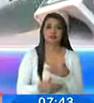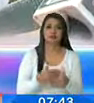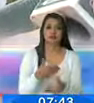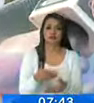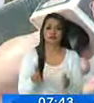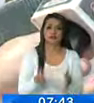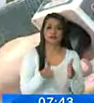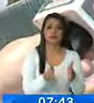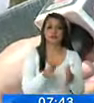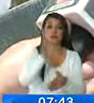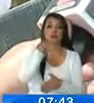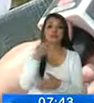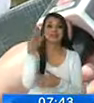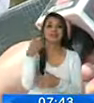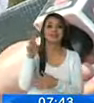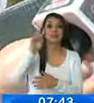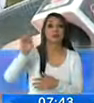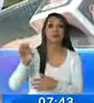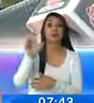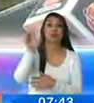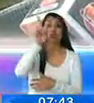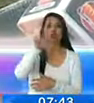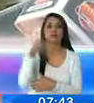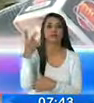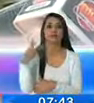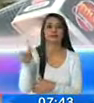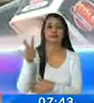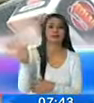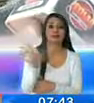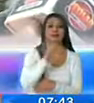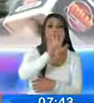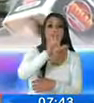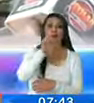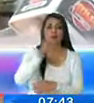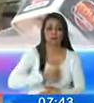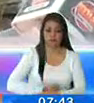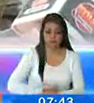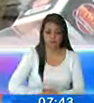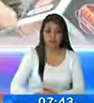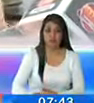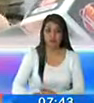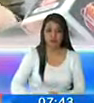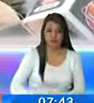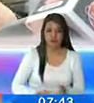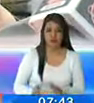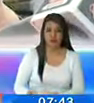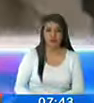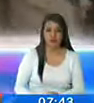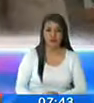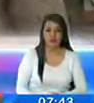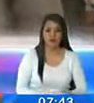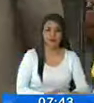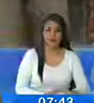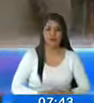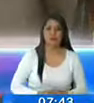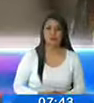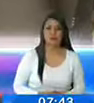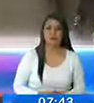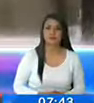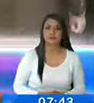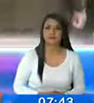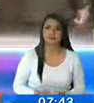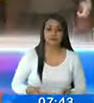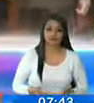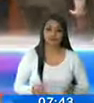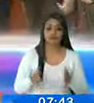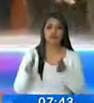inhumación en el 2017, en julio del 2017, con 51 fetos de cadáveres de fetos de recién nacidos. Estos angelitos se encontraban